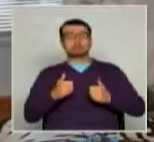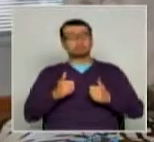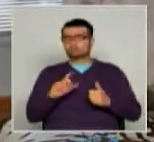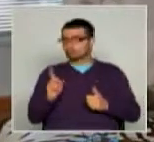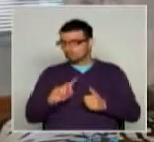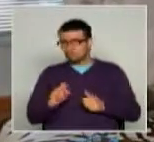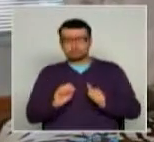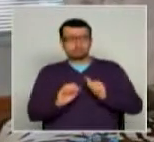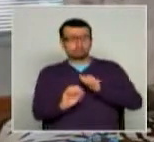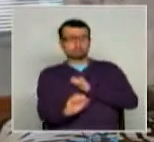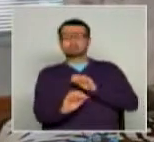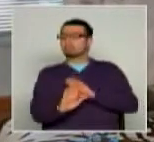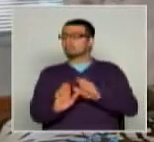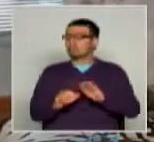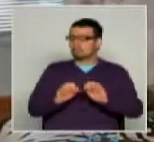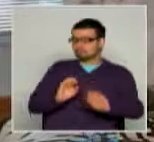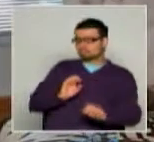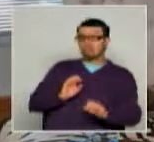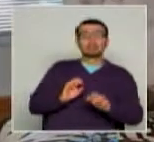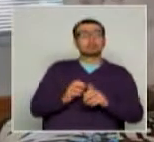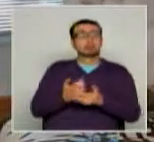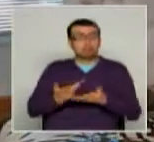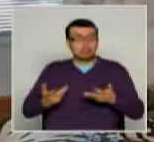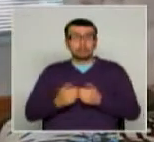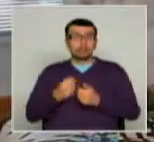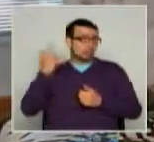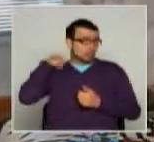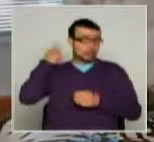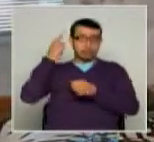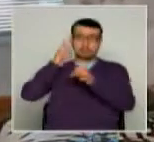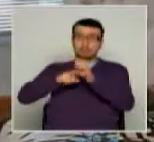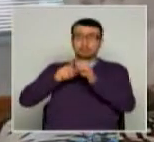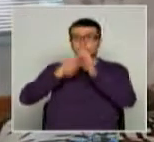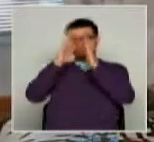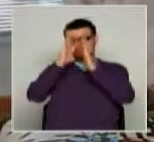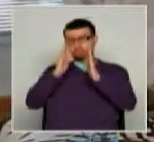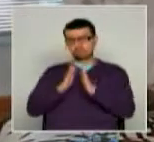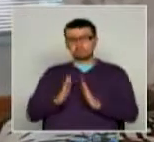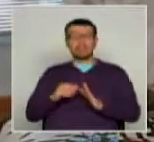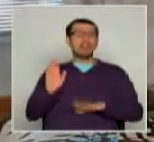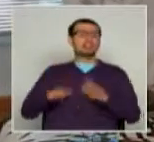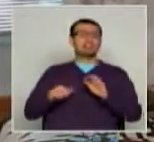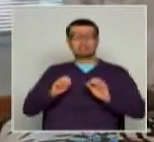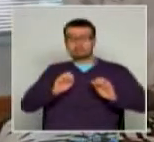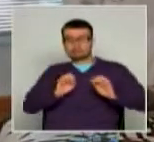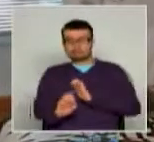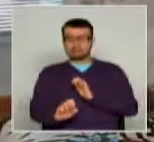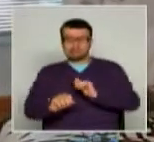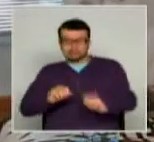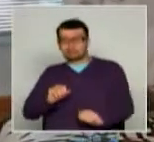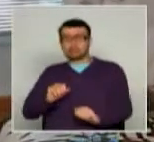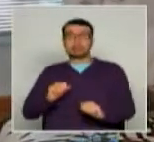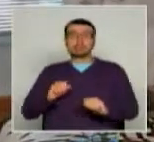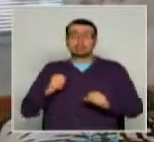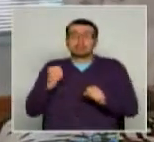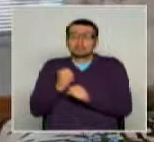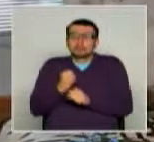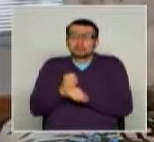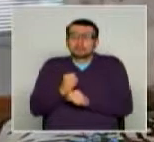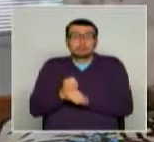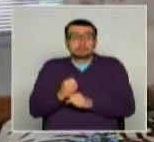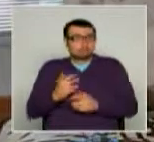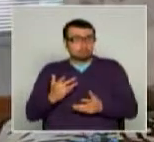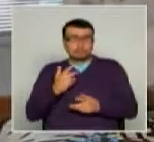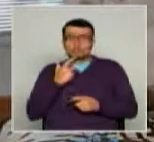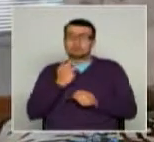traquea, ¿sí? La columna está en una línea perfecta y en esos desajustes o en esos puntos de desviación la presión no tiene que ser muy